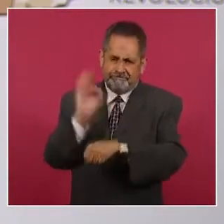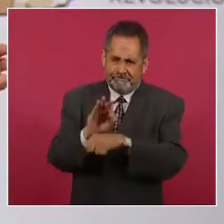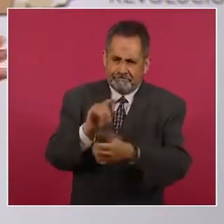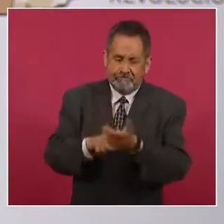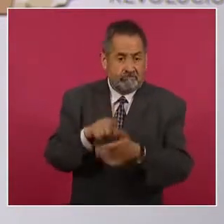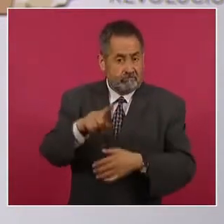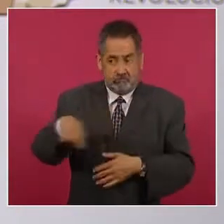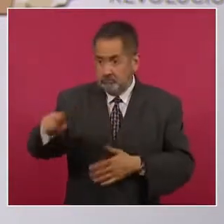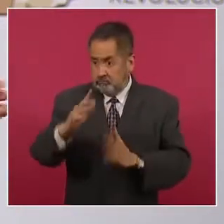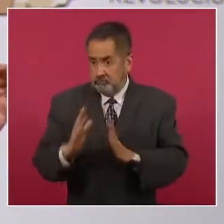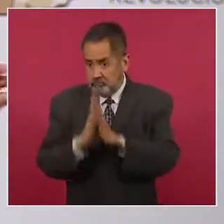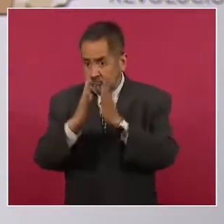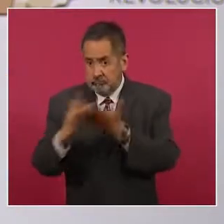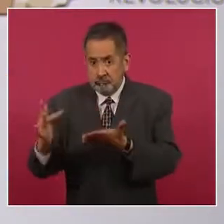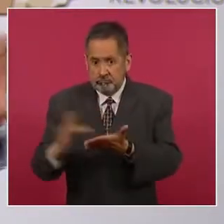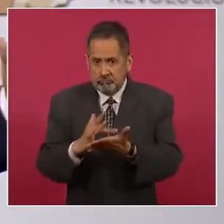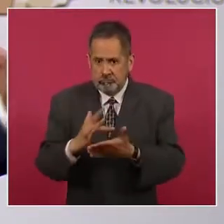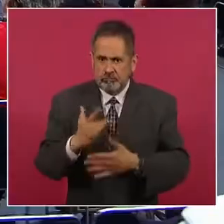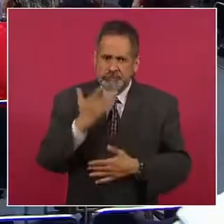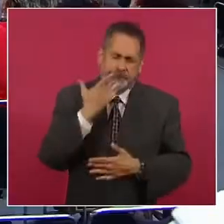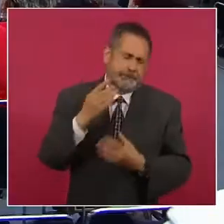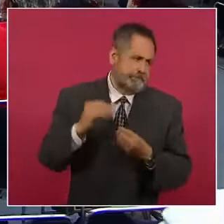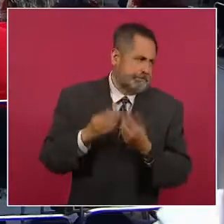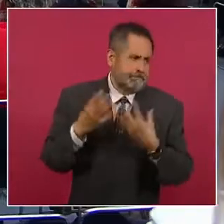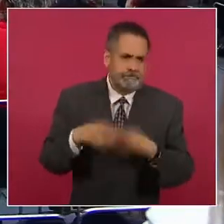ha sido clave,